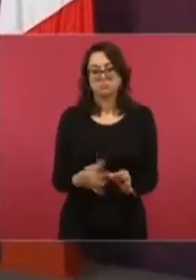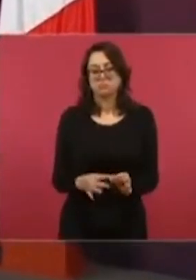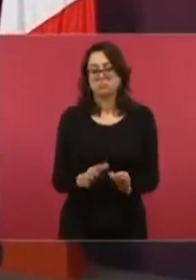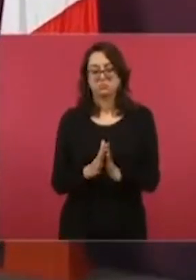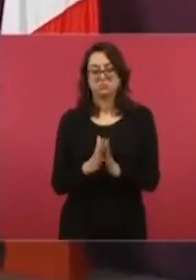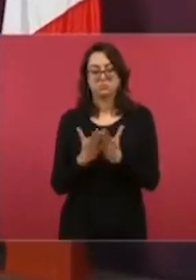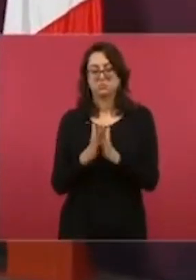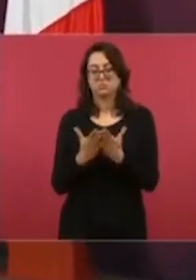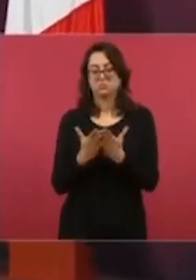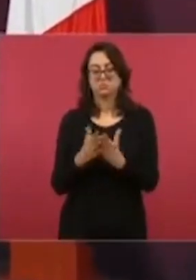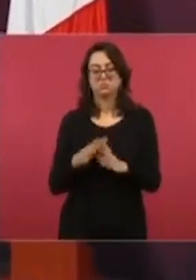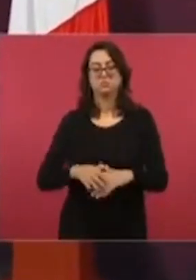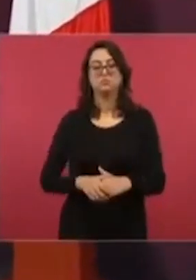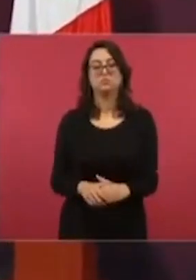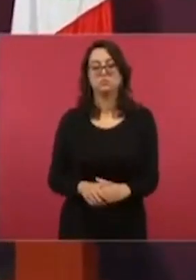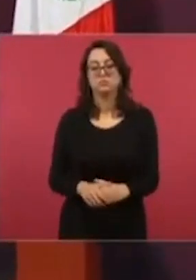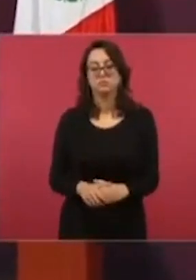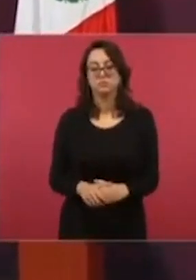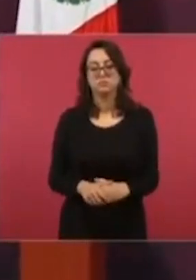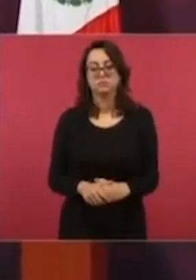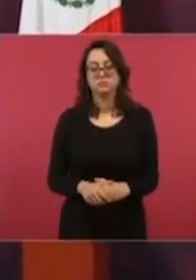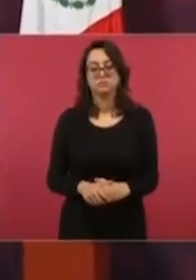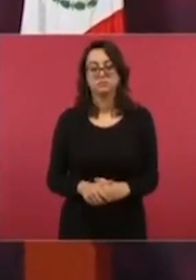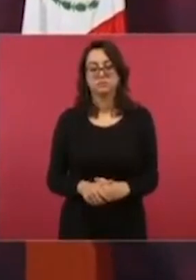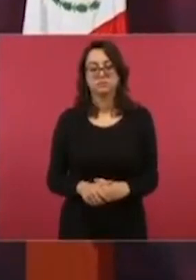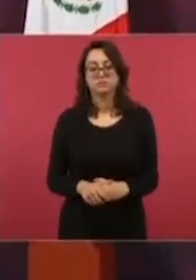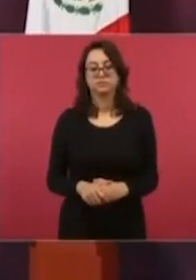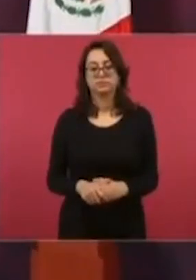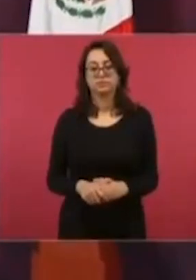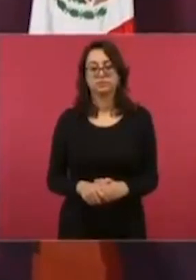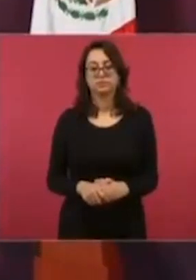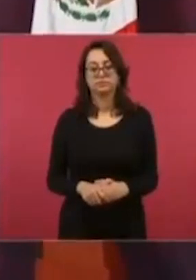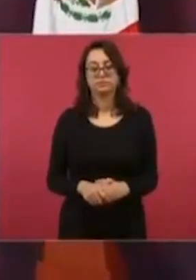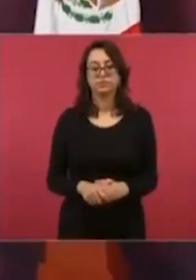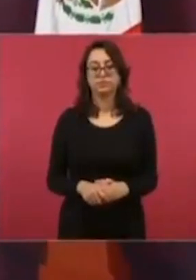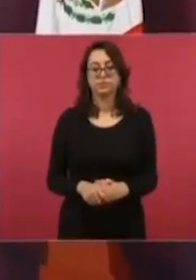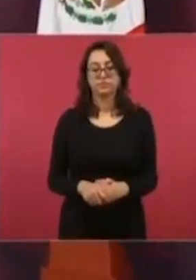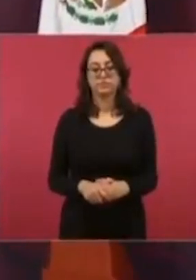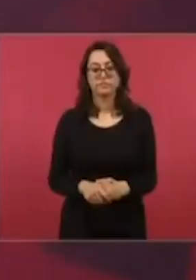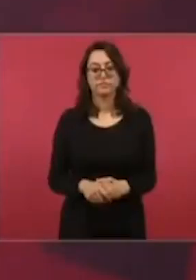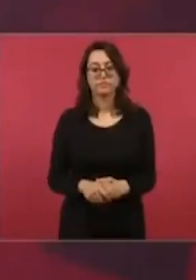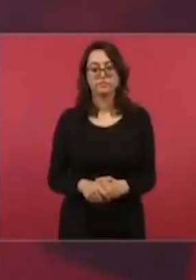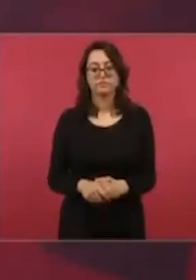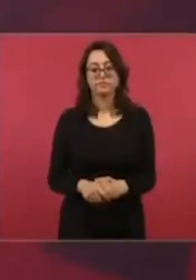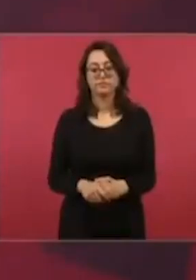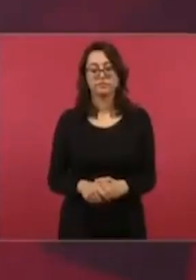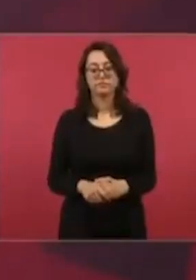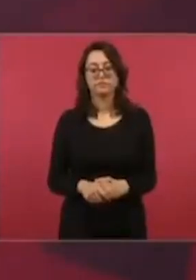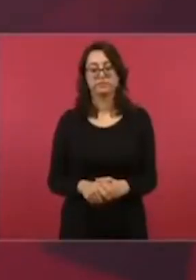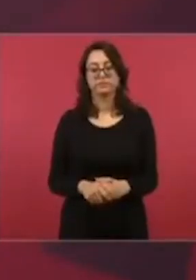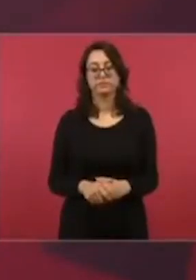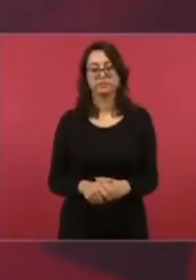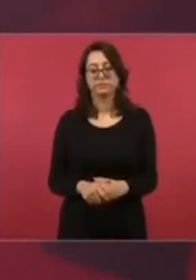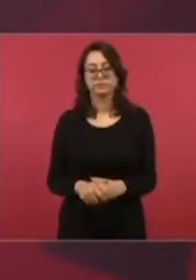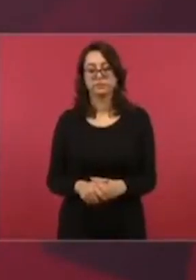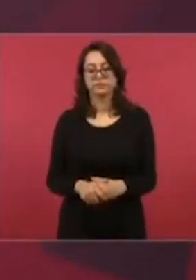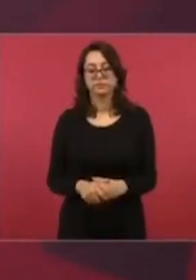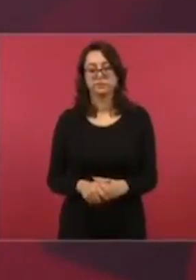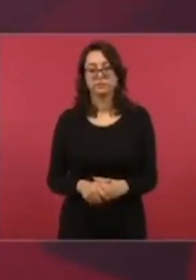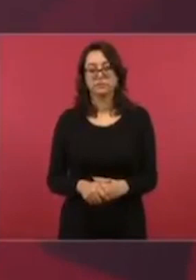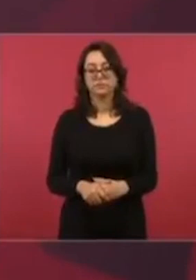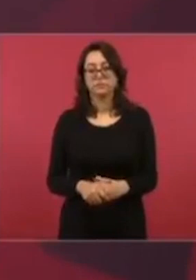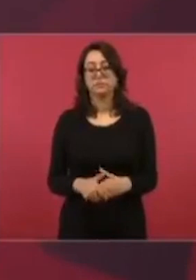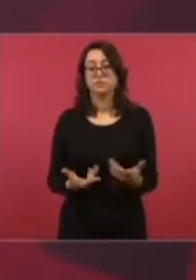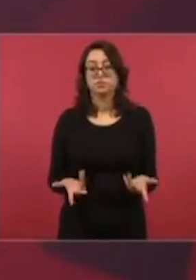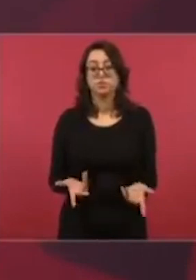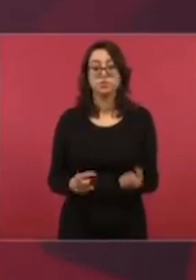ordenó a la SEP someter el rediseño de los libros de texto gratuitos a consultas previas y otros requisitos legales, el